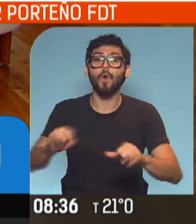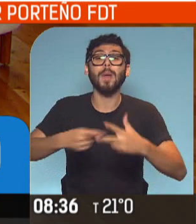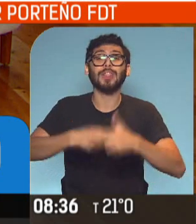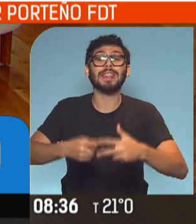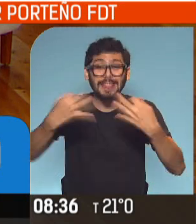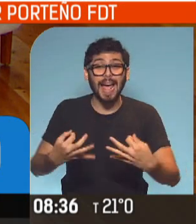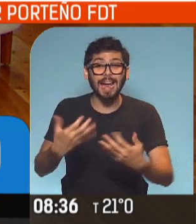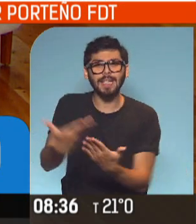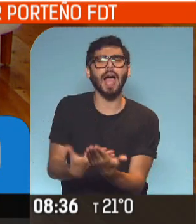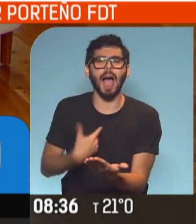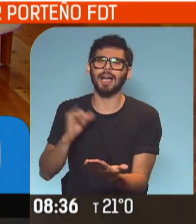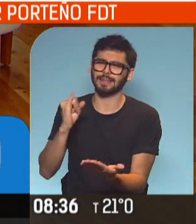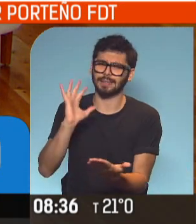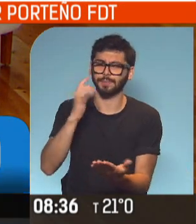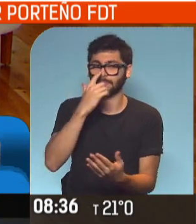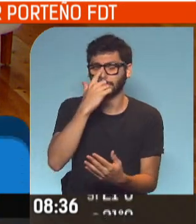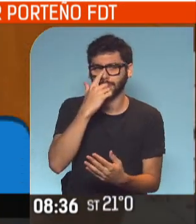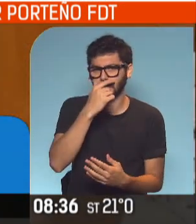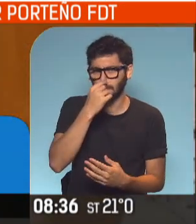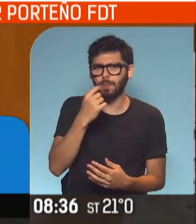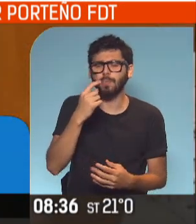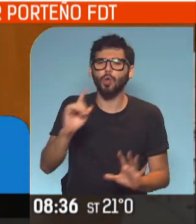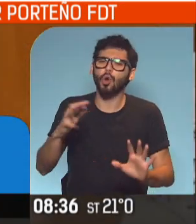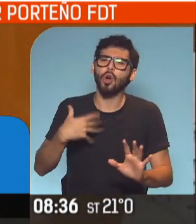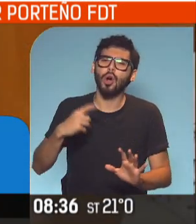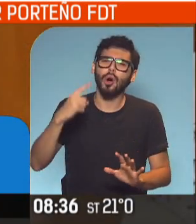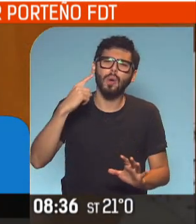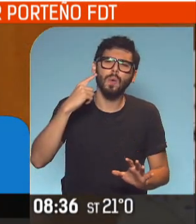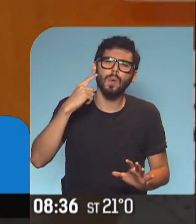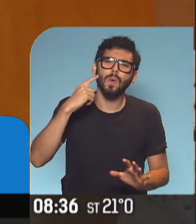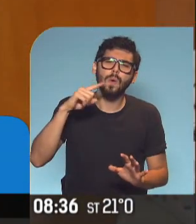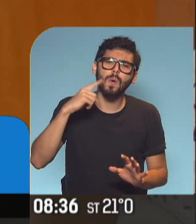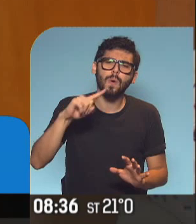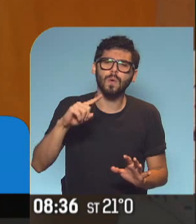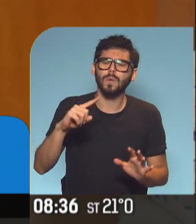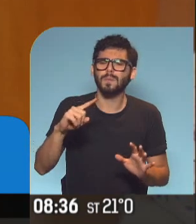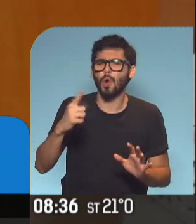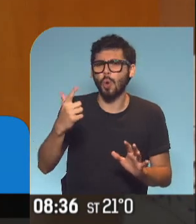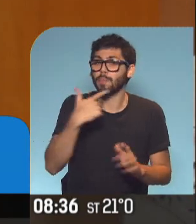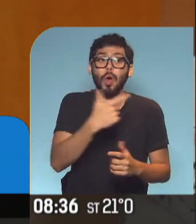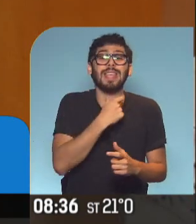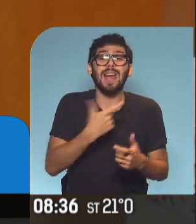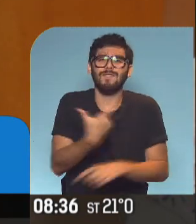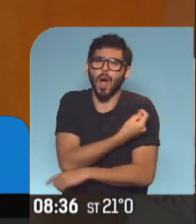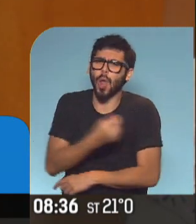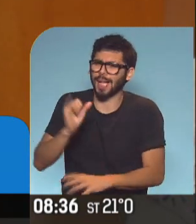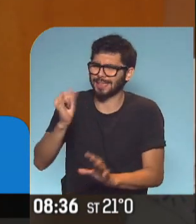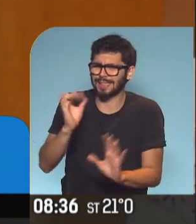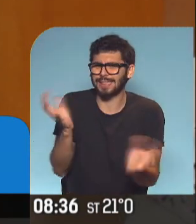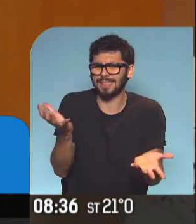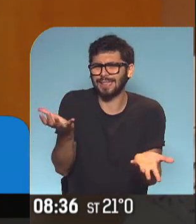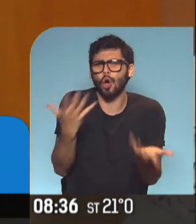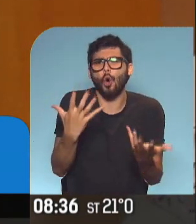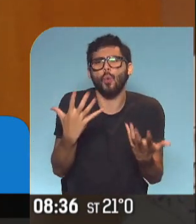ver no hablamos de intenciones porque creo que nadie tengo tan mala intención a la hora de querer vacunar a su gente pero si problemas